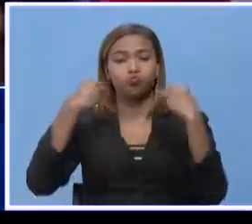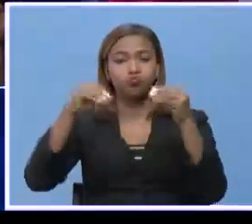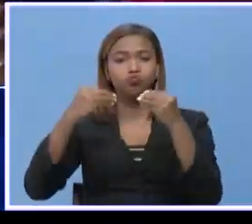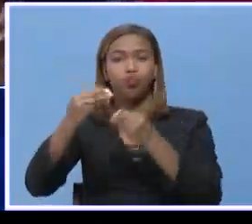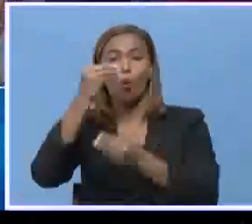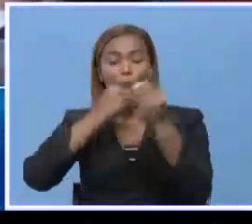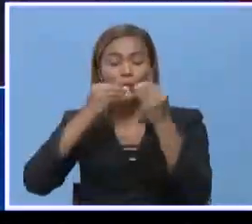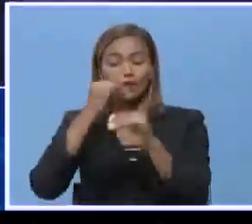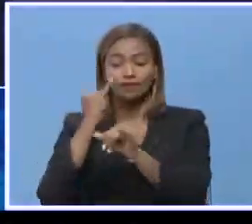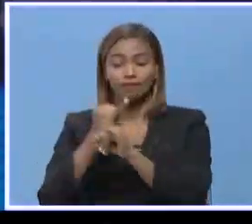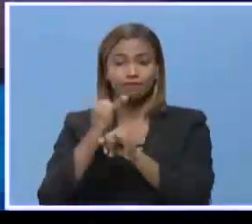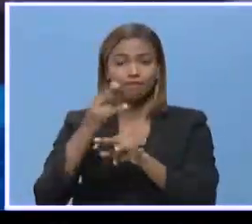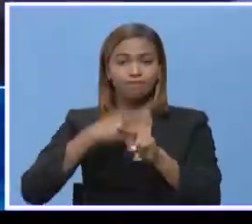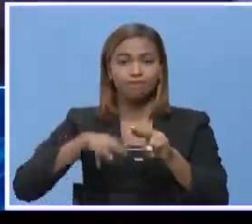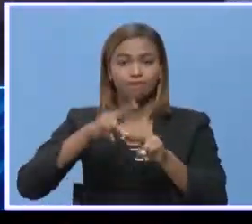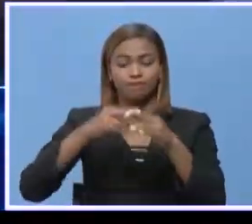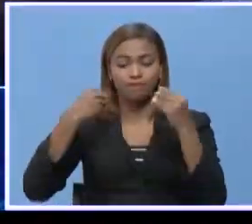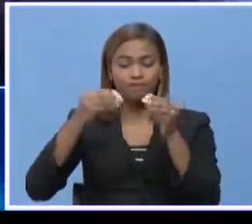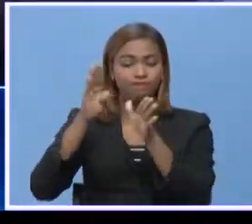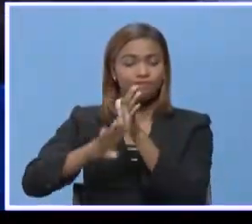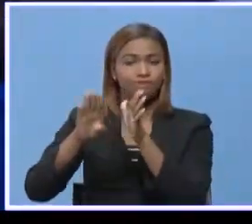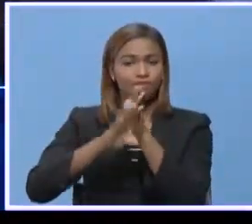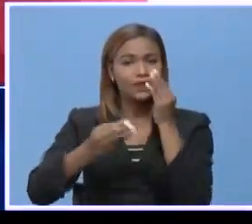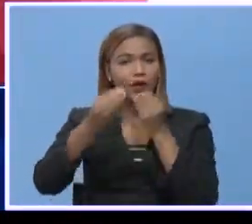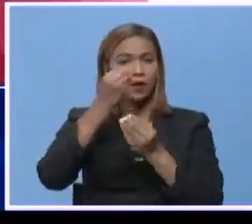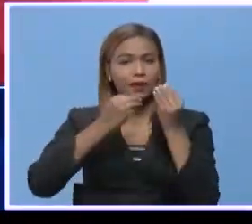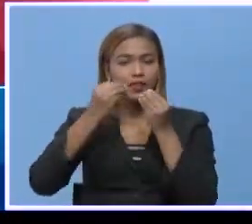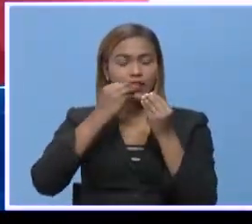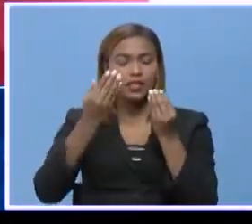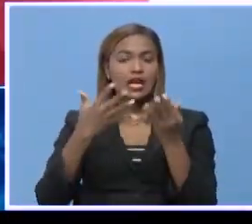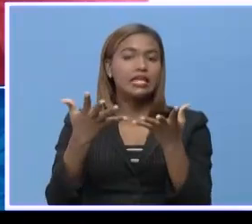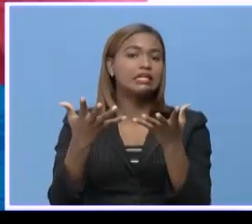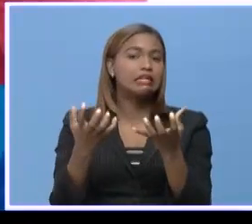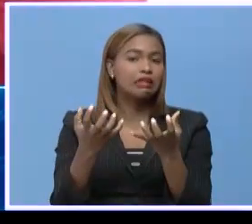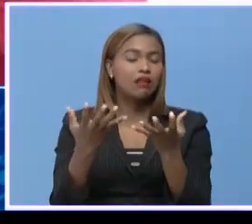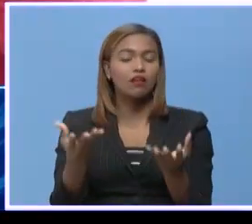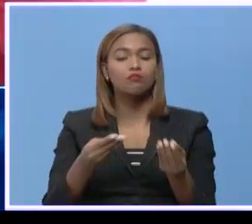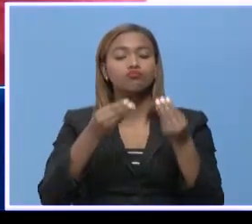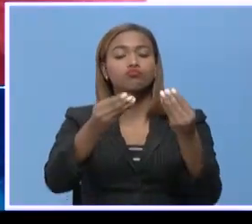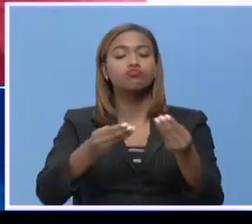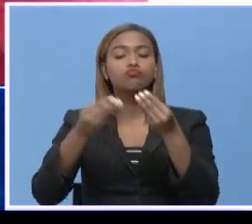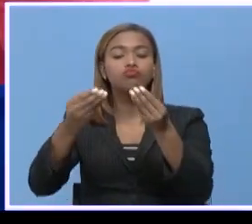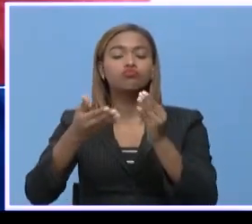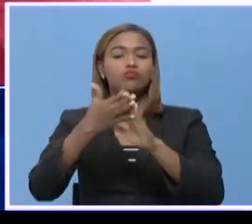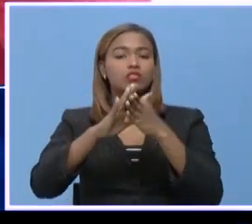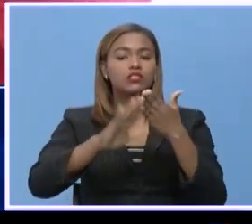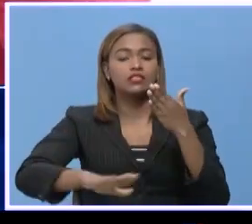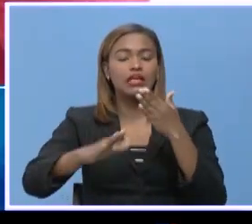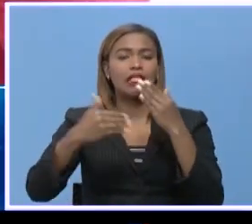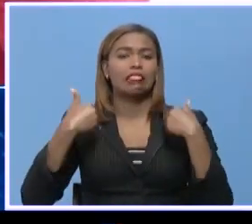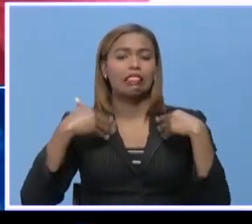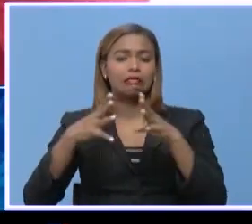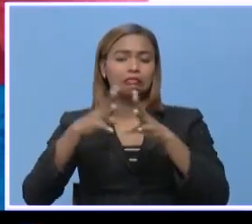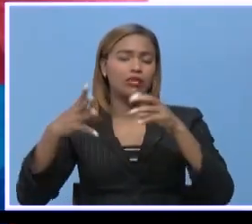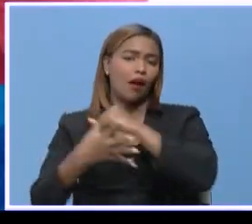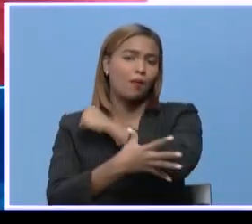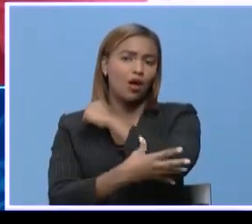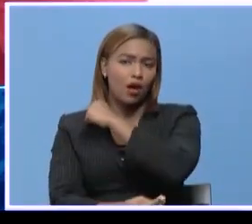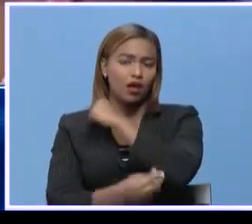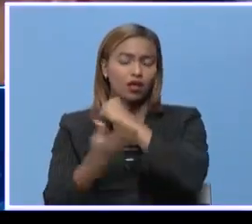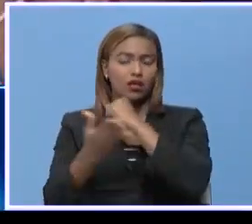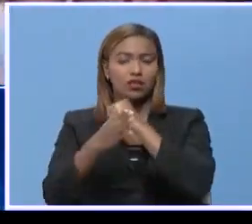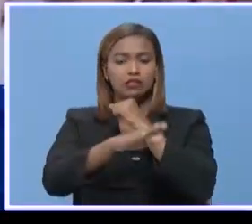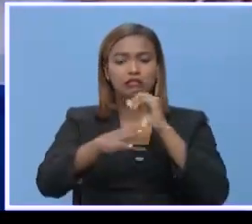el Instituto Nacional de Estabilización de Precios pretende llegar a sectores de extrema pobreza, tales